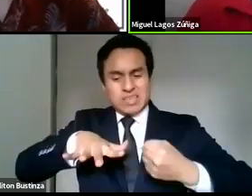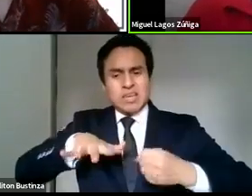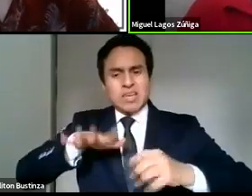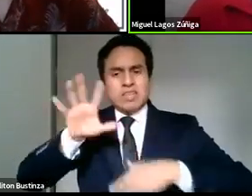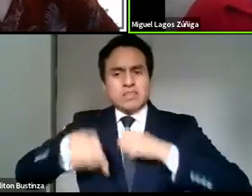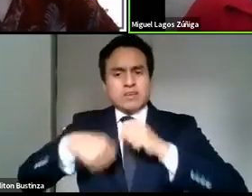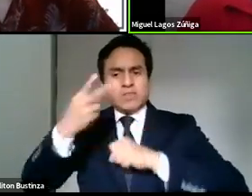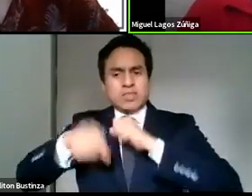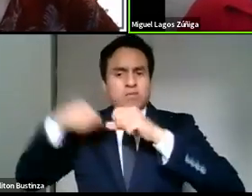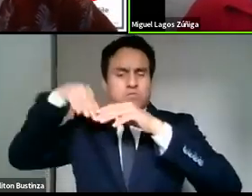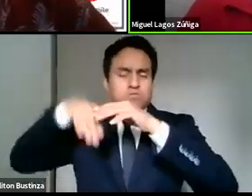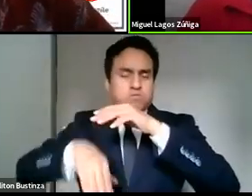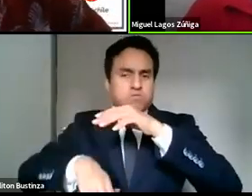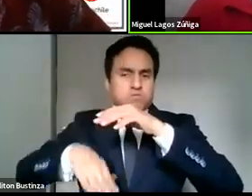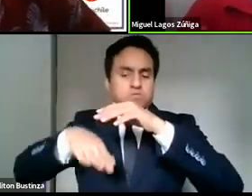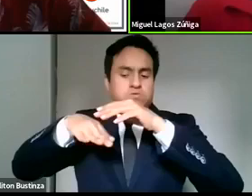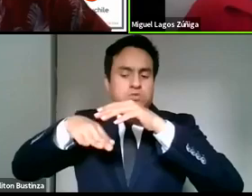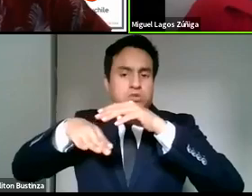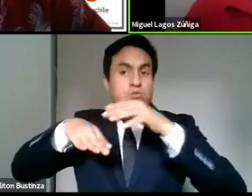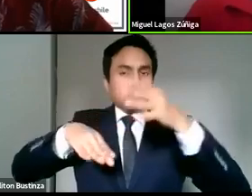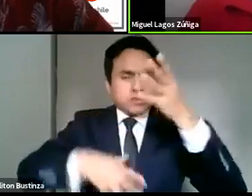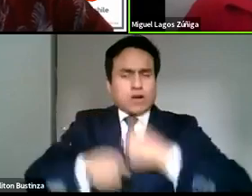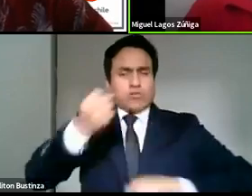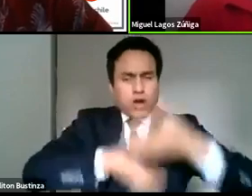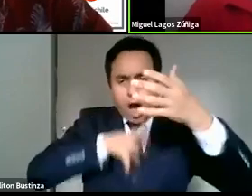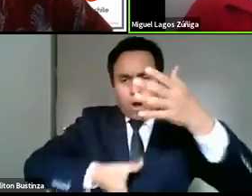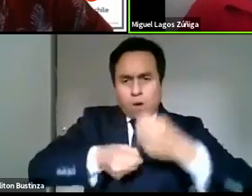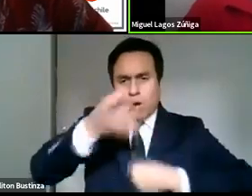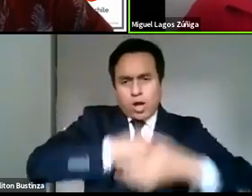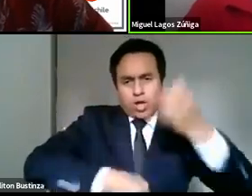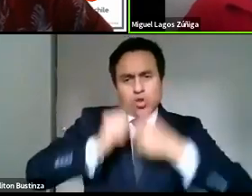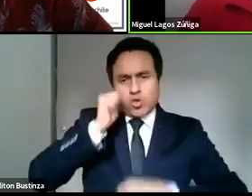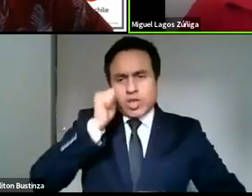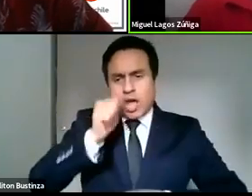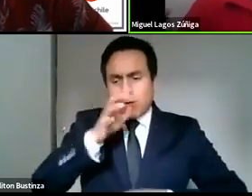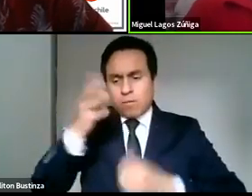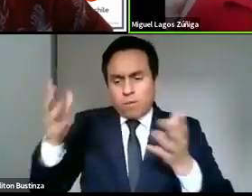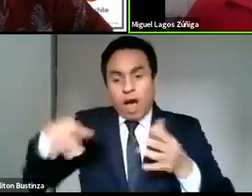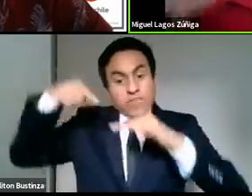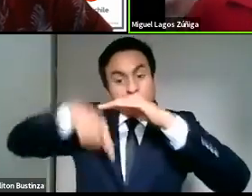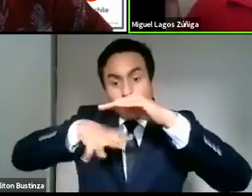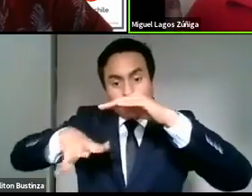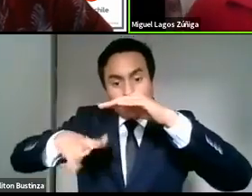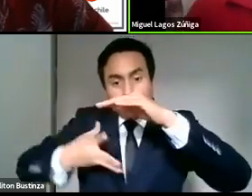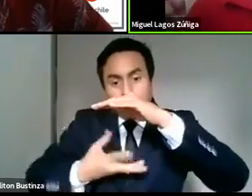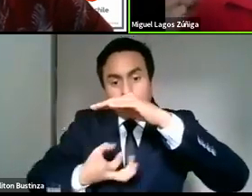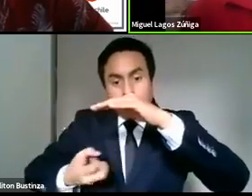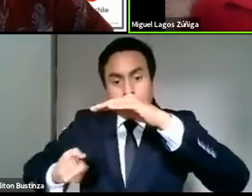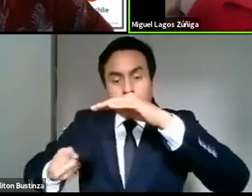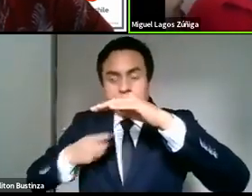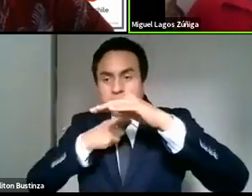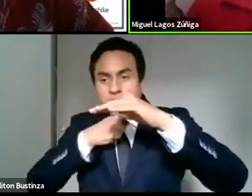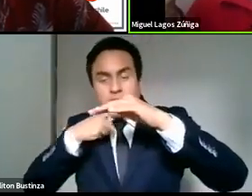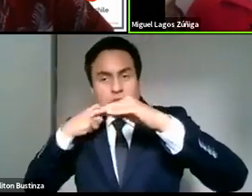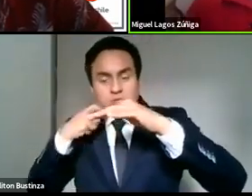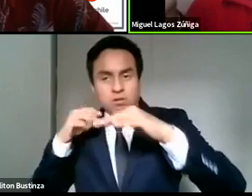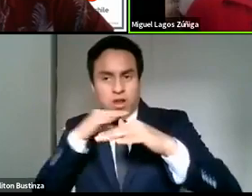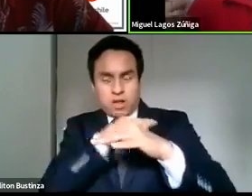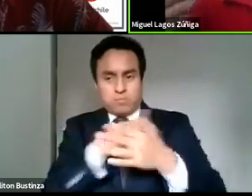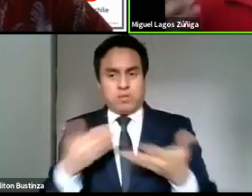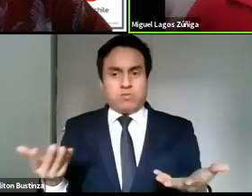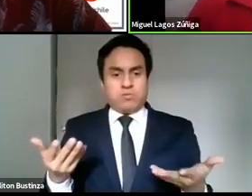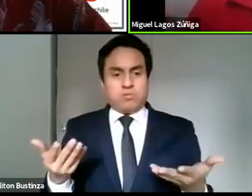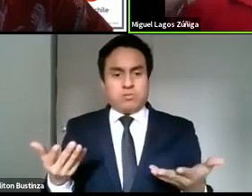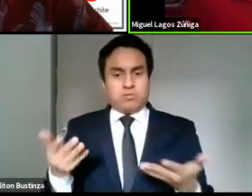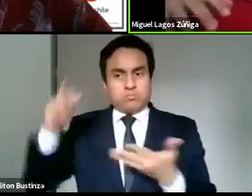décadas tener. Y que si yo le estoy sacando agua todos los días y cada vez más, estoy secándolo a una tasa mucho mayor